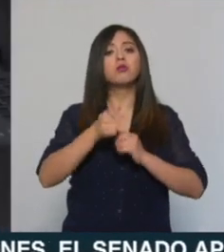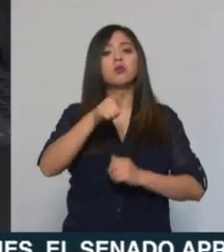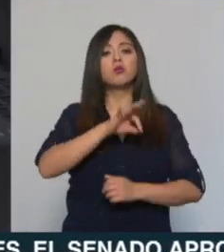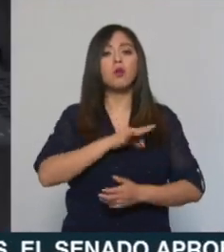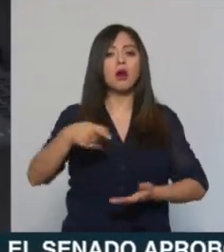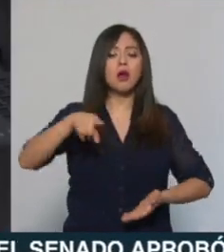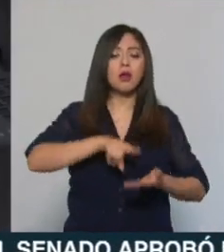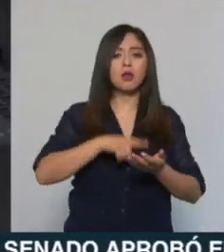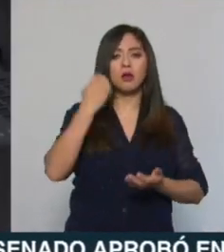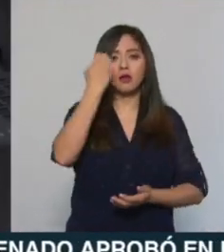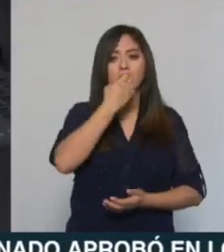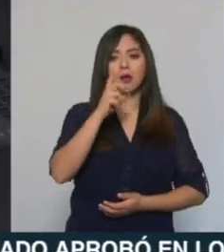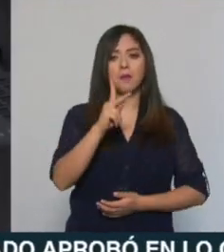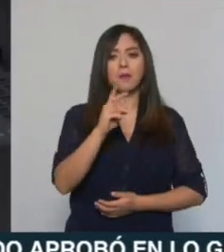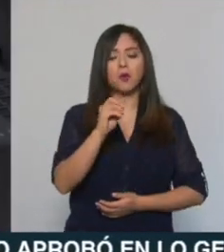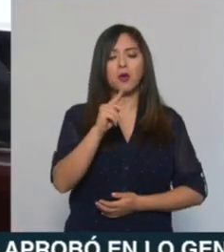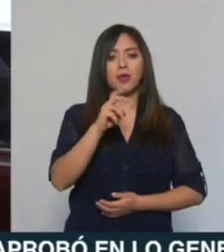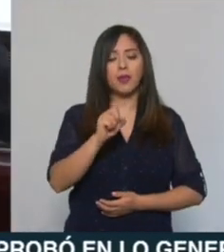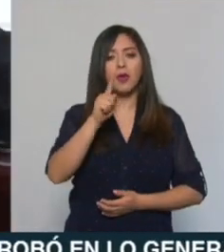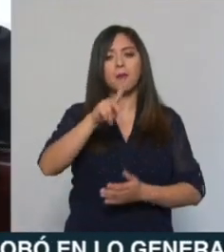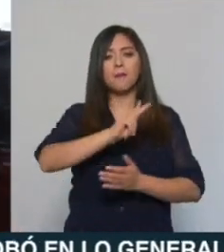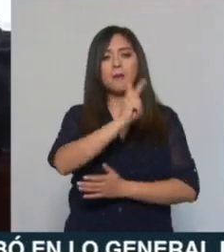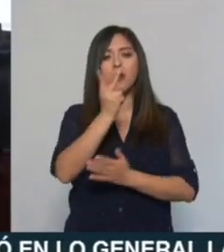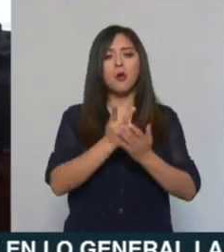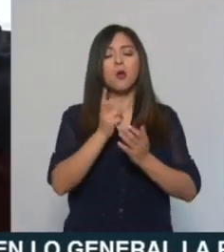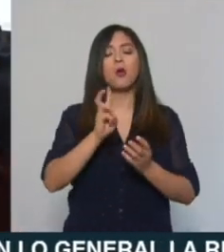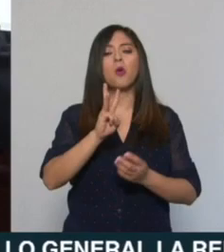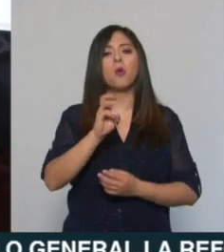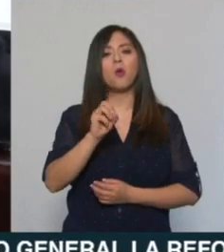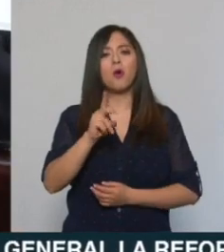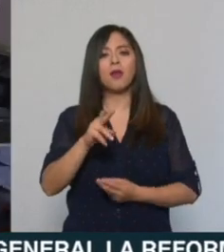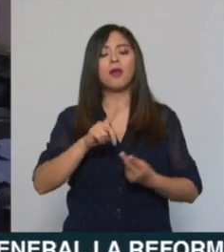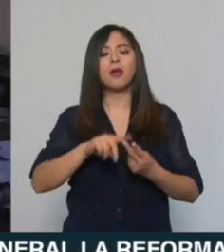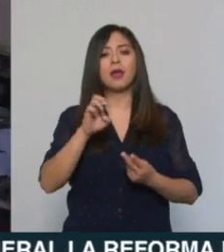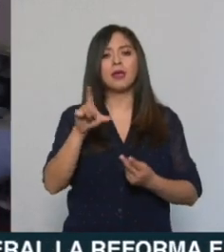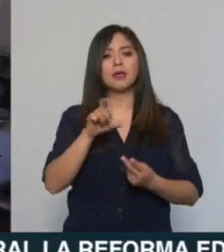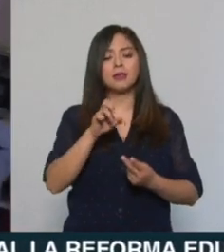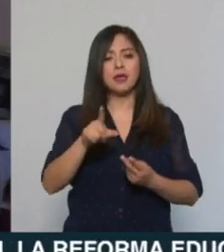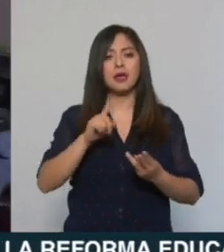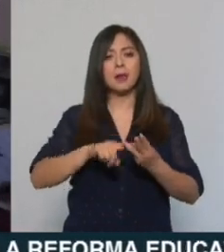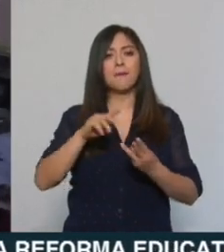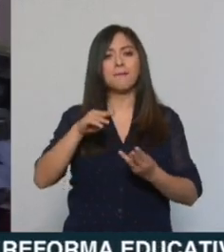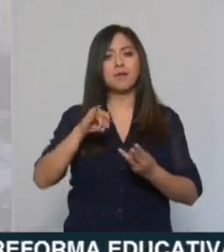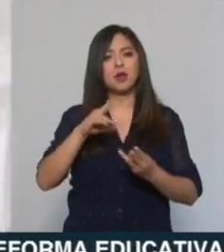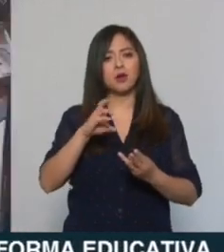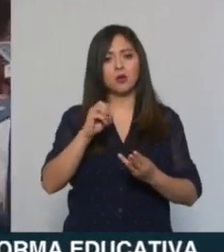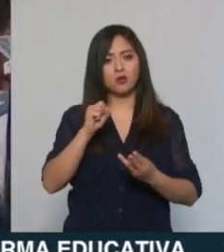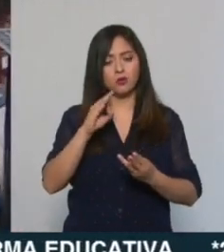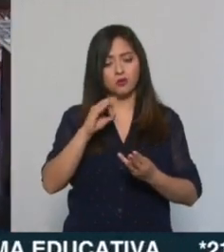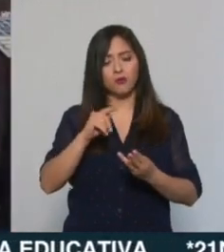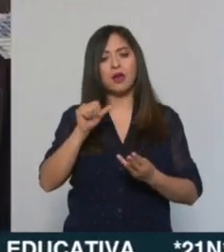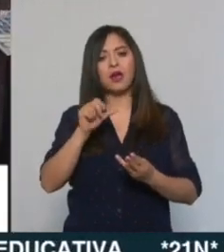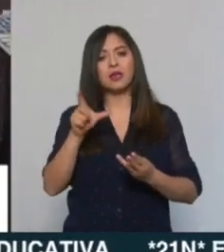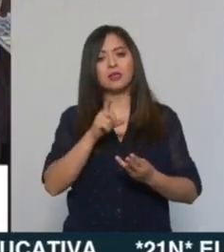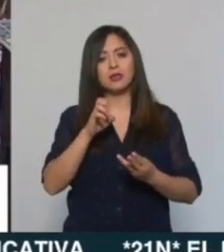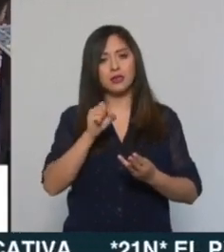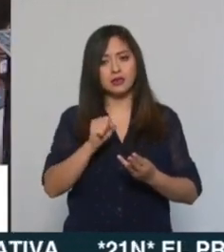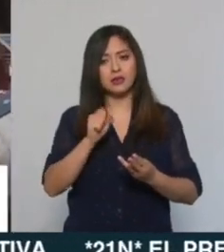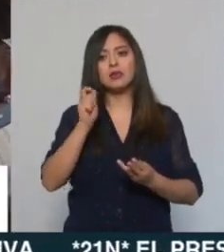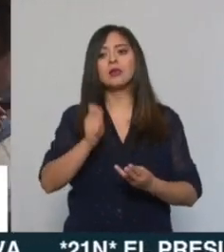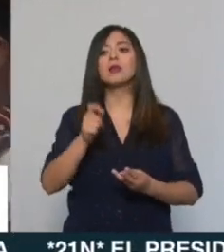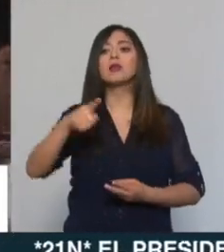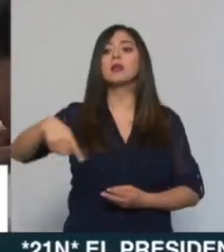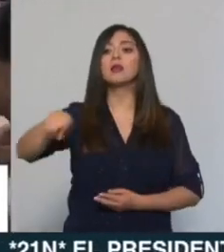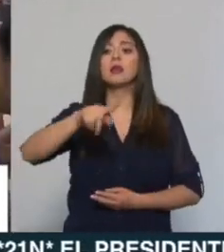Poeta, operar programas ofimáticos como Word, Excel y Microsoft Access, entre otros. Pues tenemos tecnología adaptada